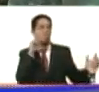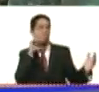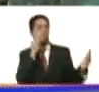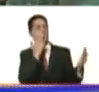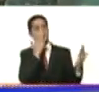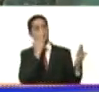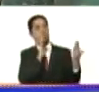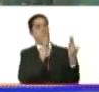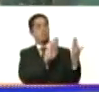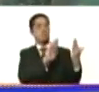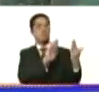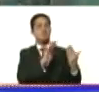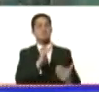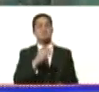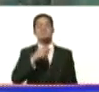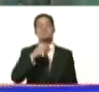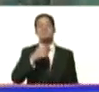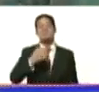Ser o no ser,